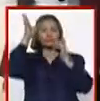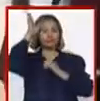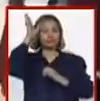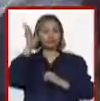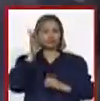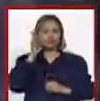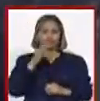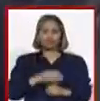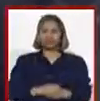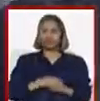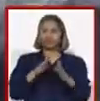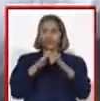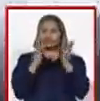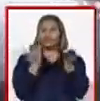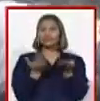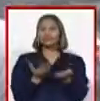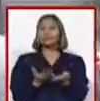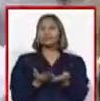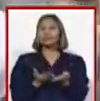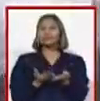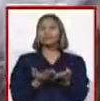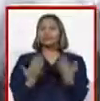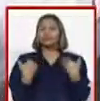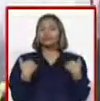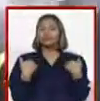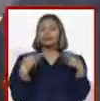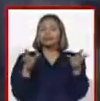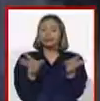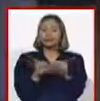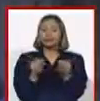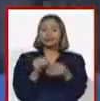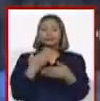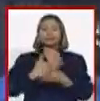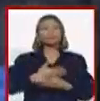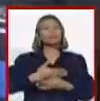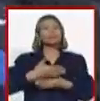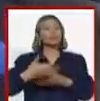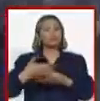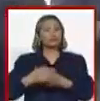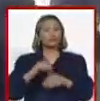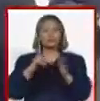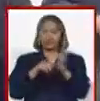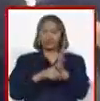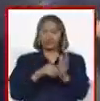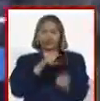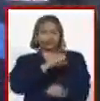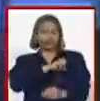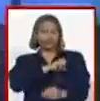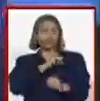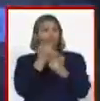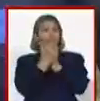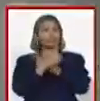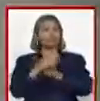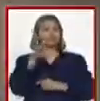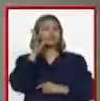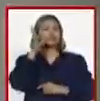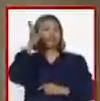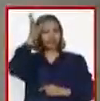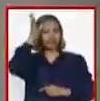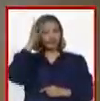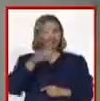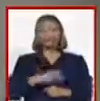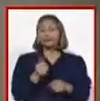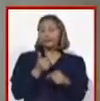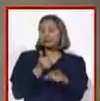Padres de la Junta Escolar de una unidad educativa sostendrán una asamblea en las próximas horas luego de que la policía liberó a un padre de